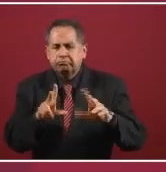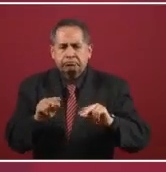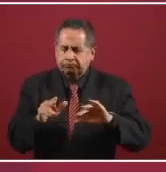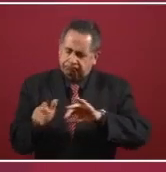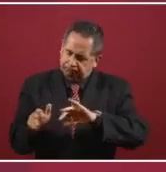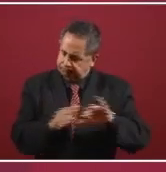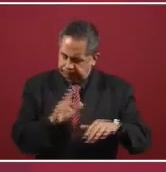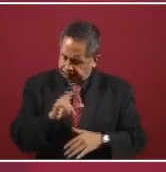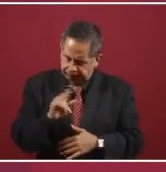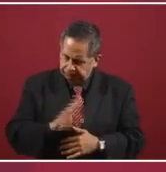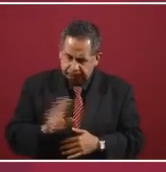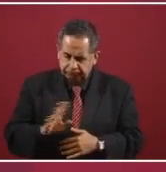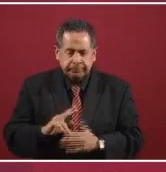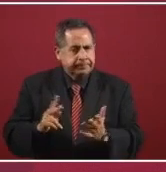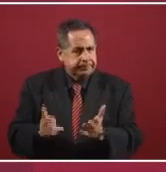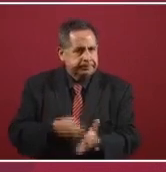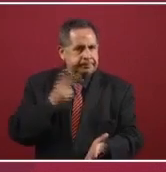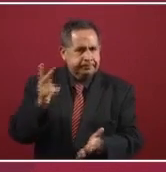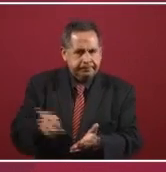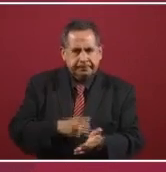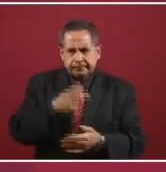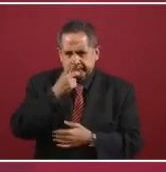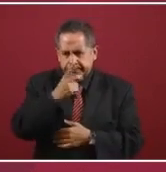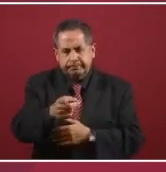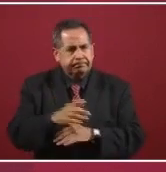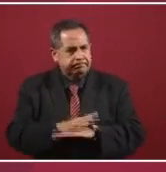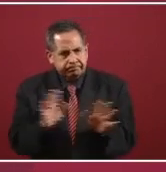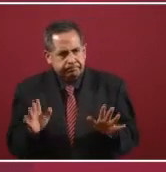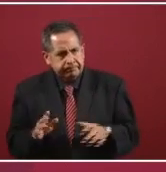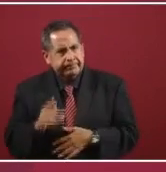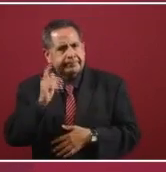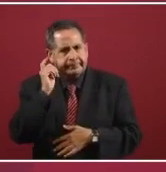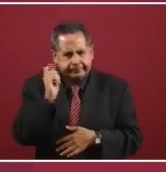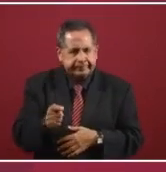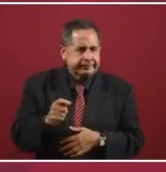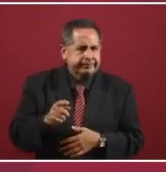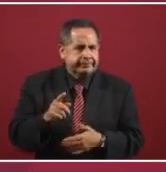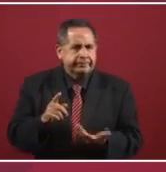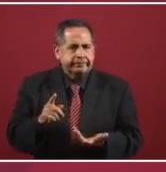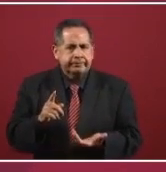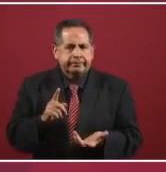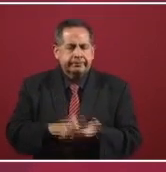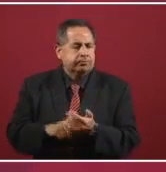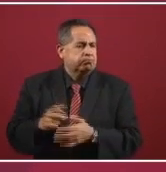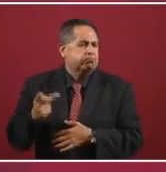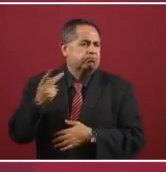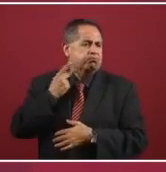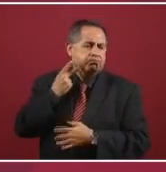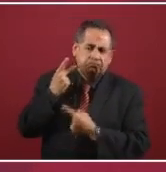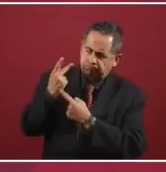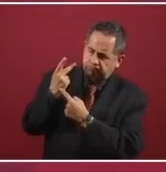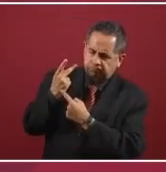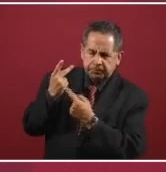Dijimos muchas veces que para eso se inventó la política,